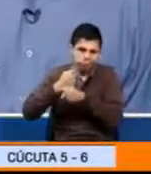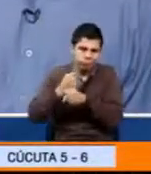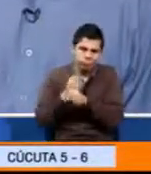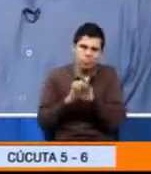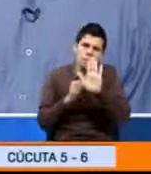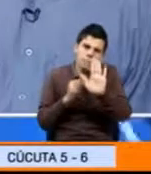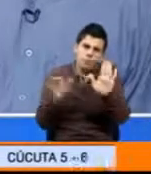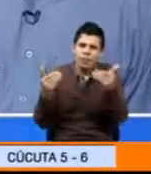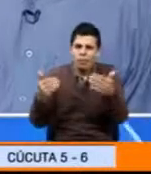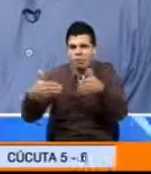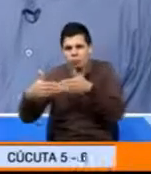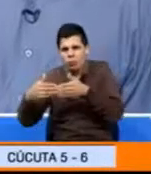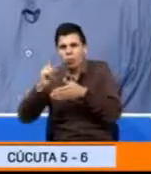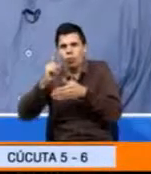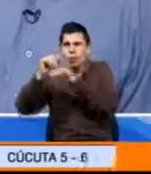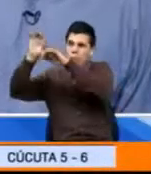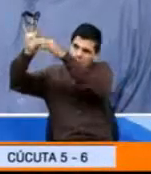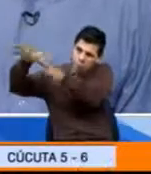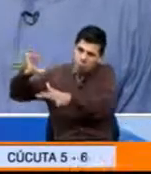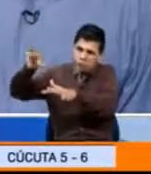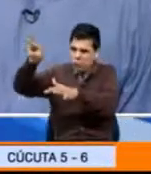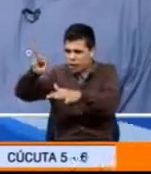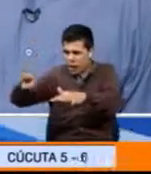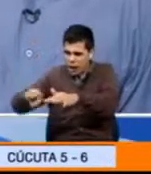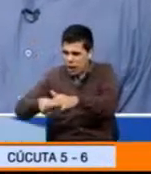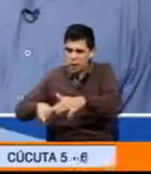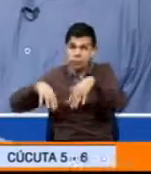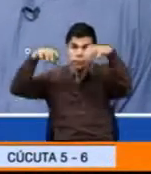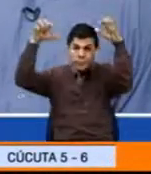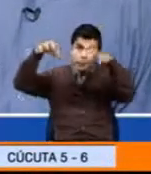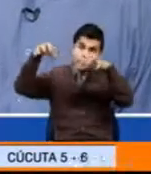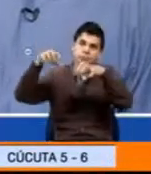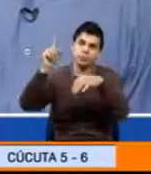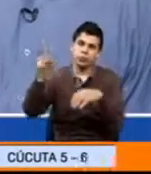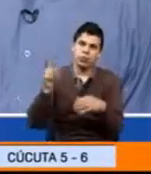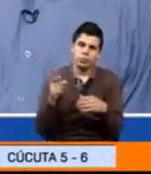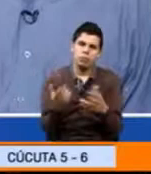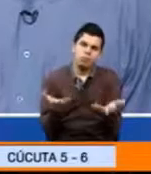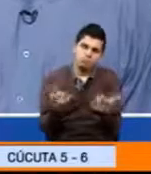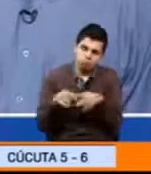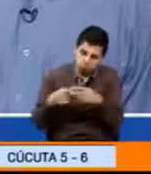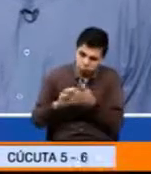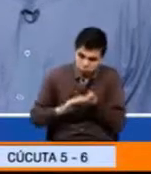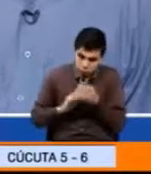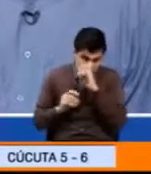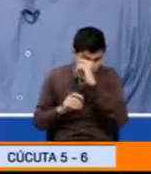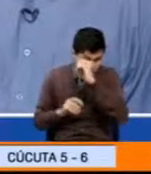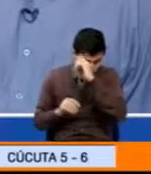por los temas de erosión y de lluvias, pero que esperamos pronto recuperar los senderos y abrirlo al